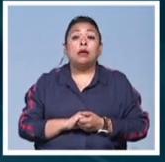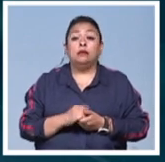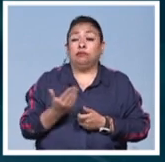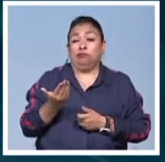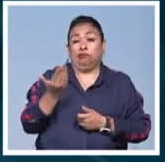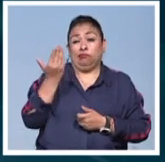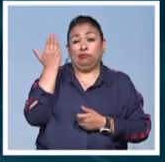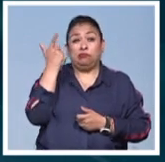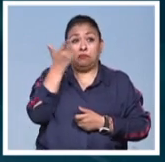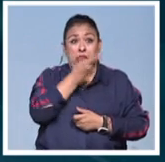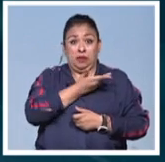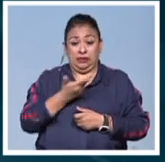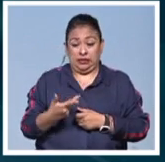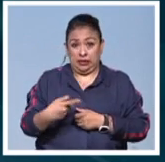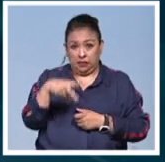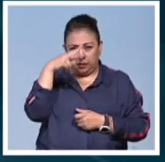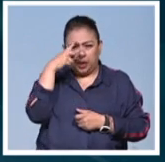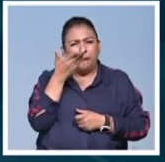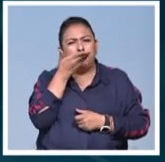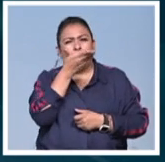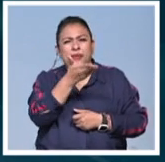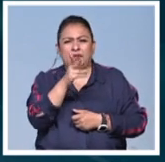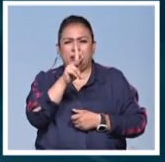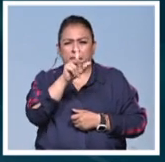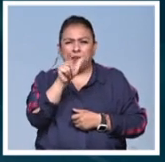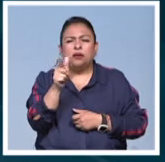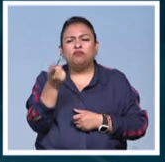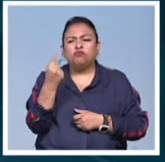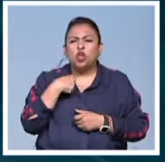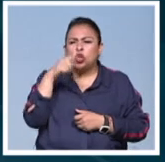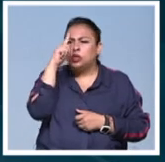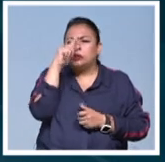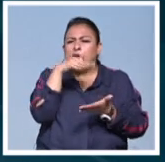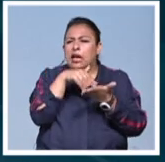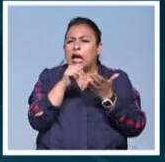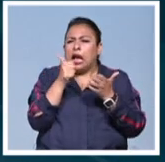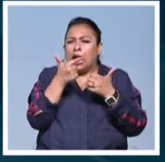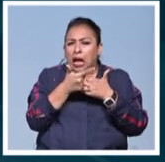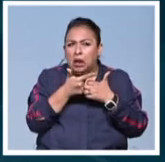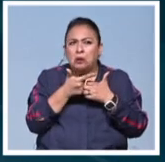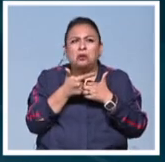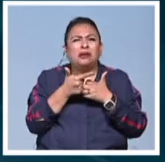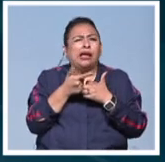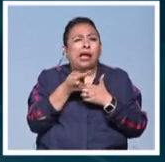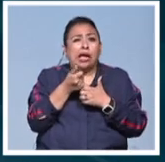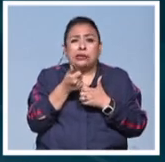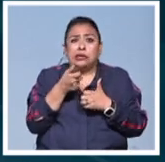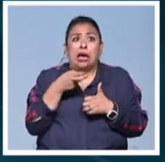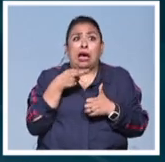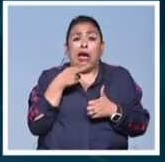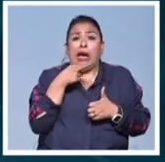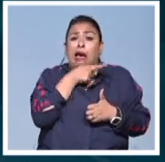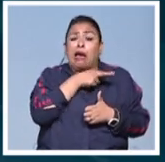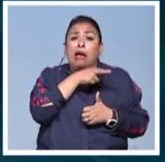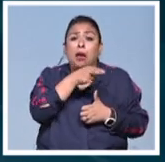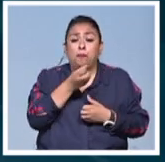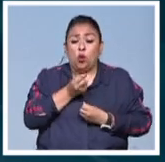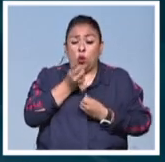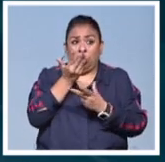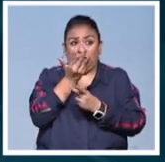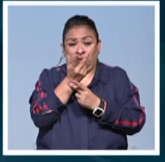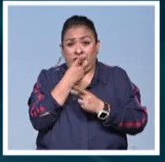Hace tiempo, un presidente de México le pidió a Octavio Paz que le sugiriera alguna lectura. Y de manera casi inmediata, el poeta le